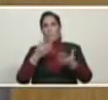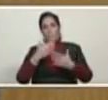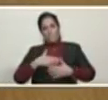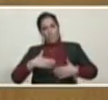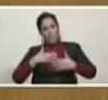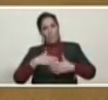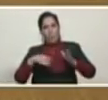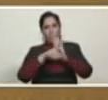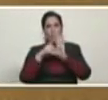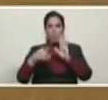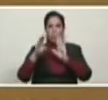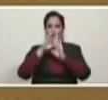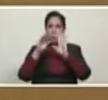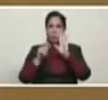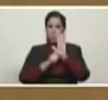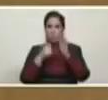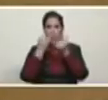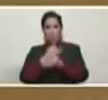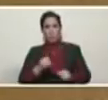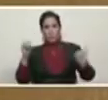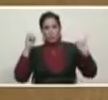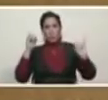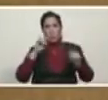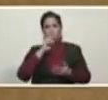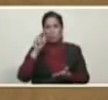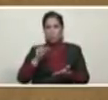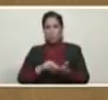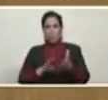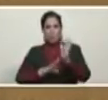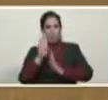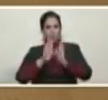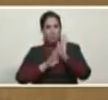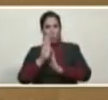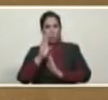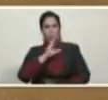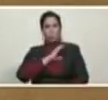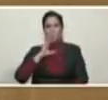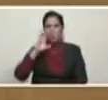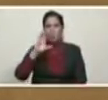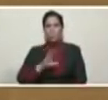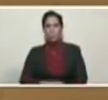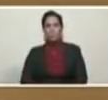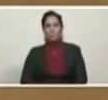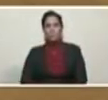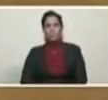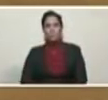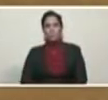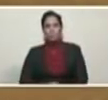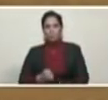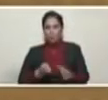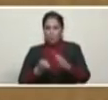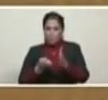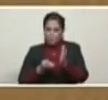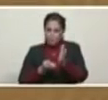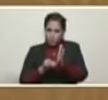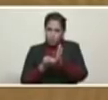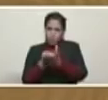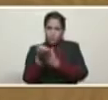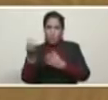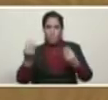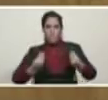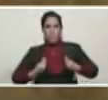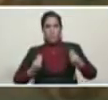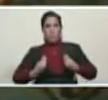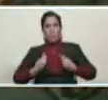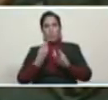y la independencia nacional, el desarrollo soberano, la evolución de la vida democrática del